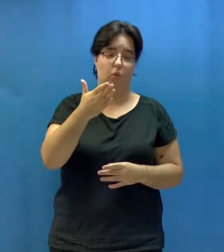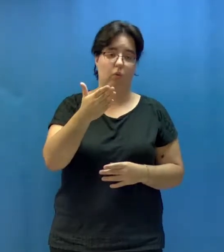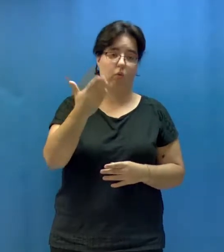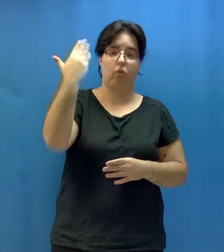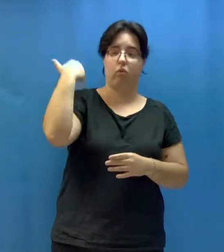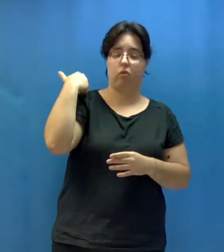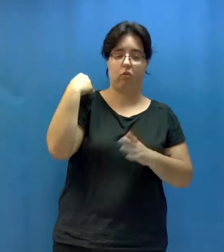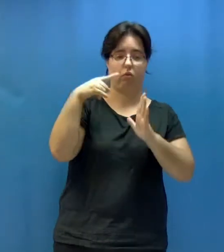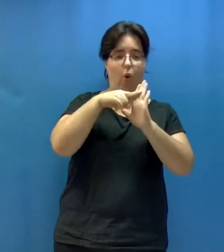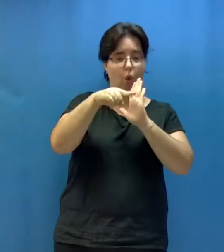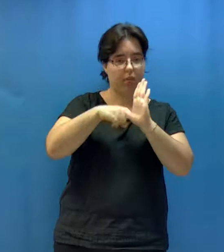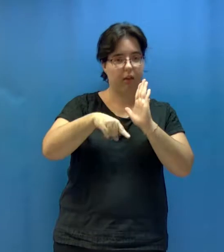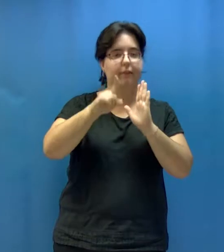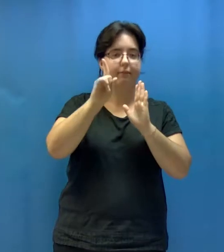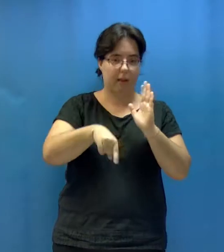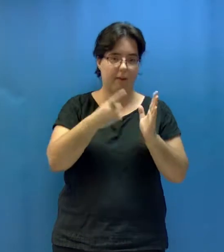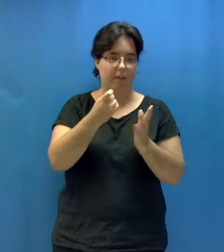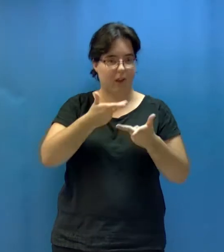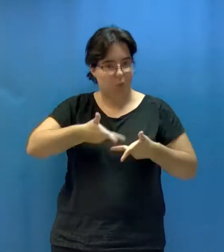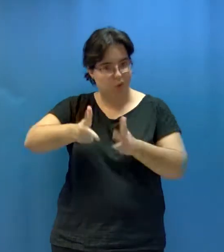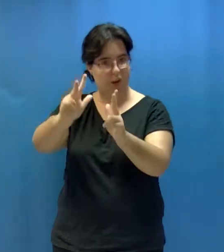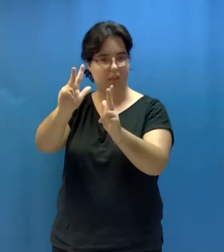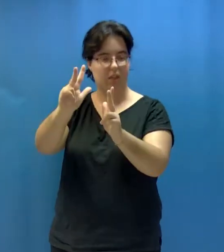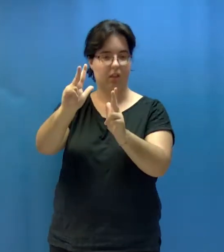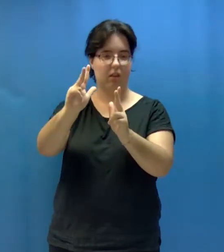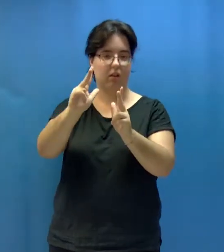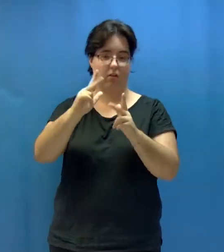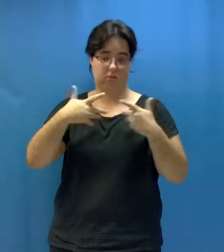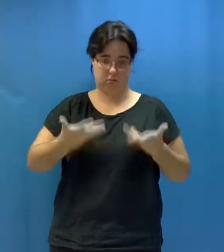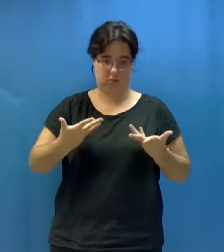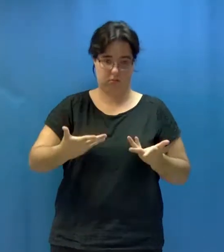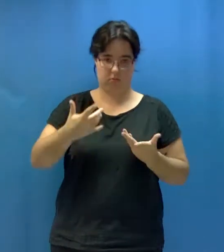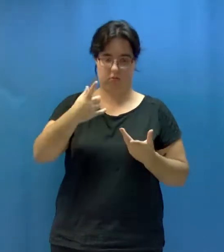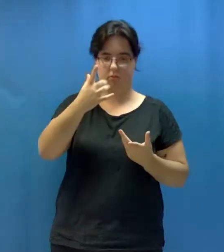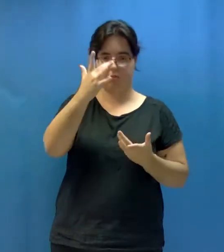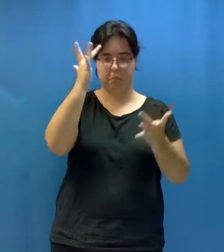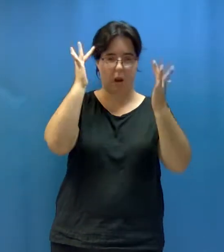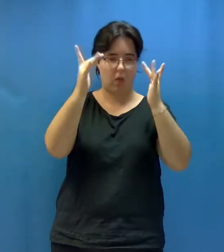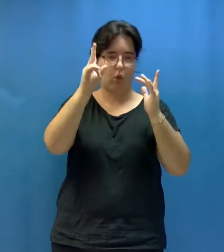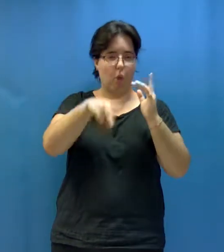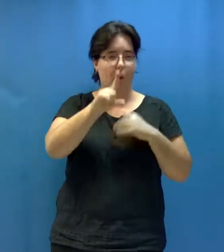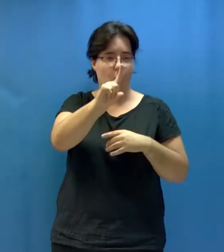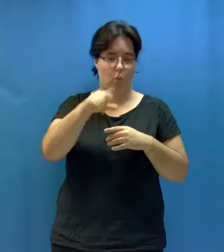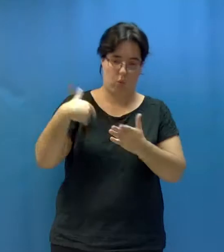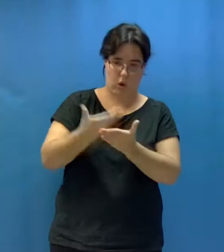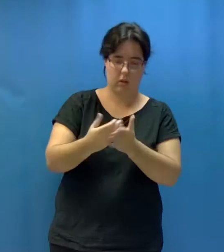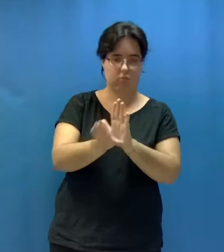la anterior ordenanza requería también de una actualización que está en vigor la anterior desde más de 2001. Para explicar la